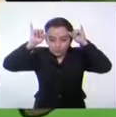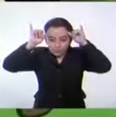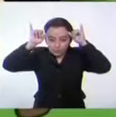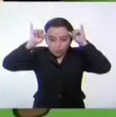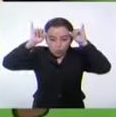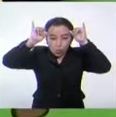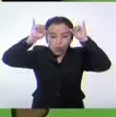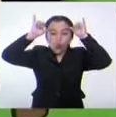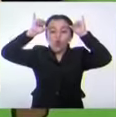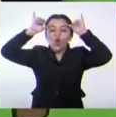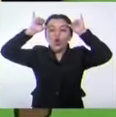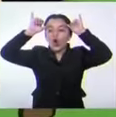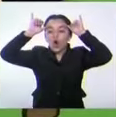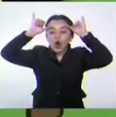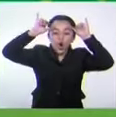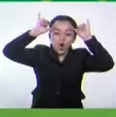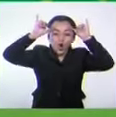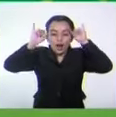Vaca.